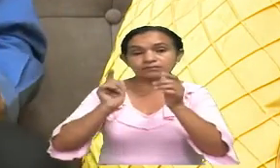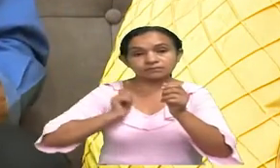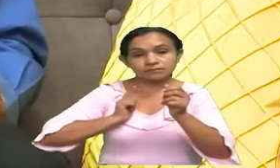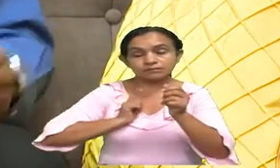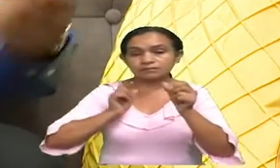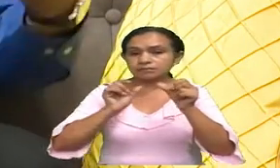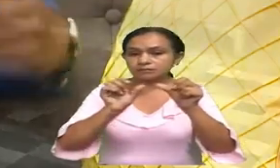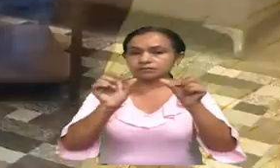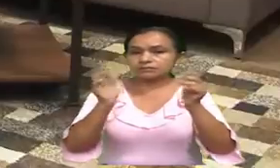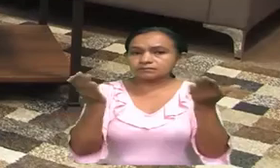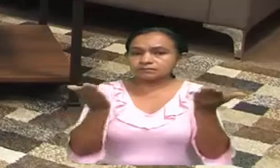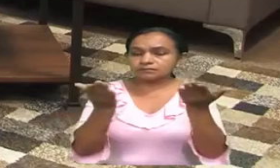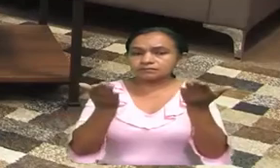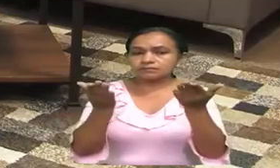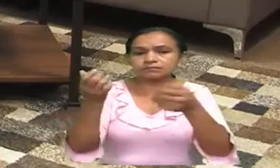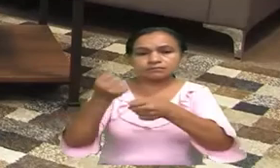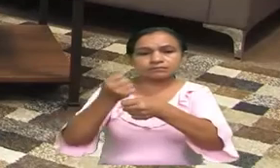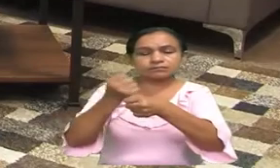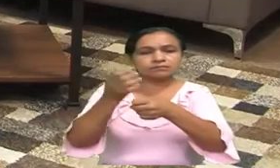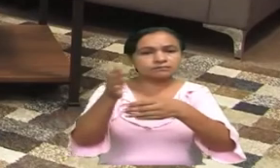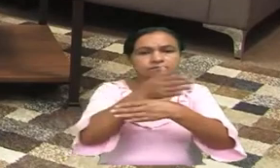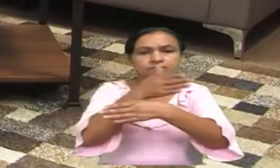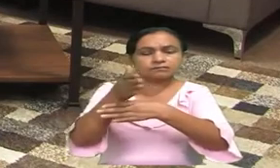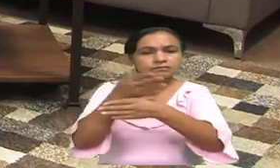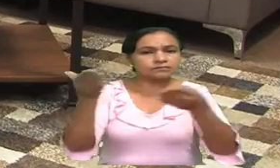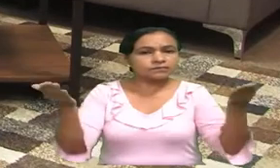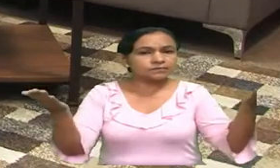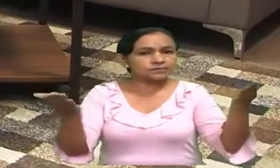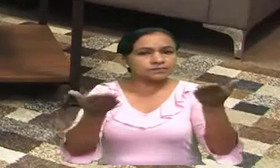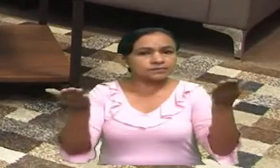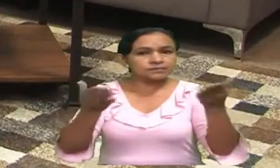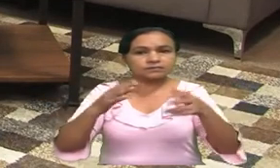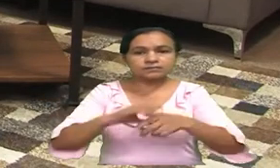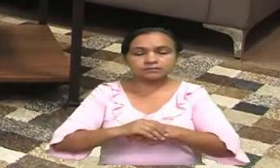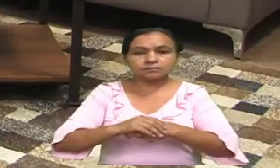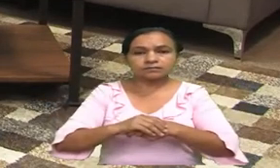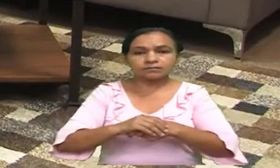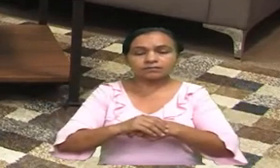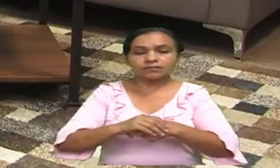forma general a través de las líneas de trabajo normales? Bueno, nosotros